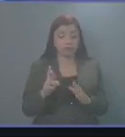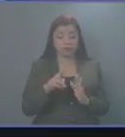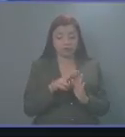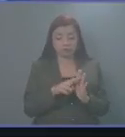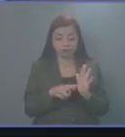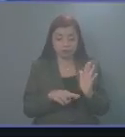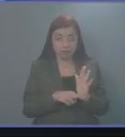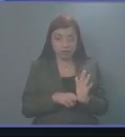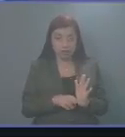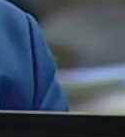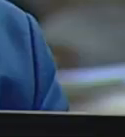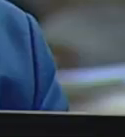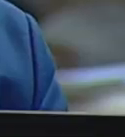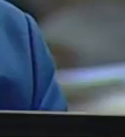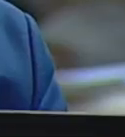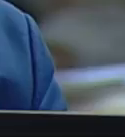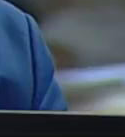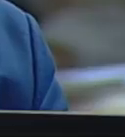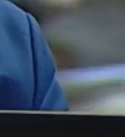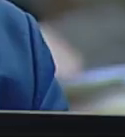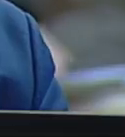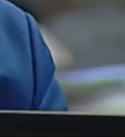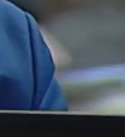registro, son las